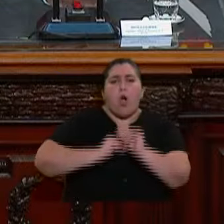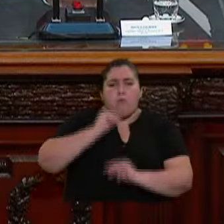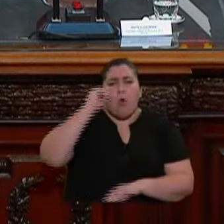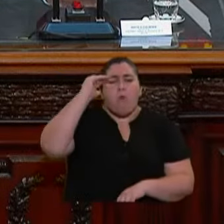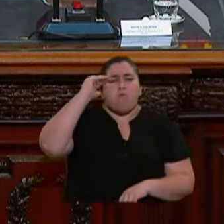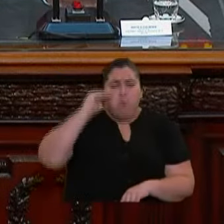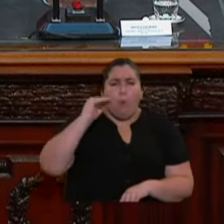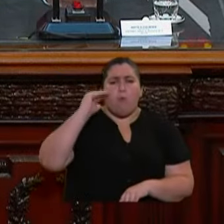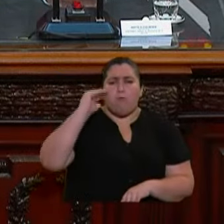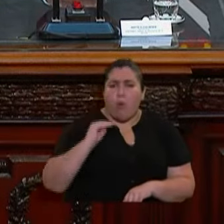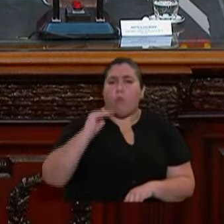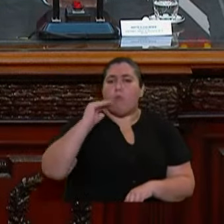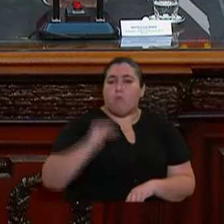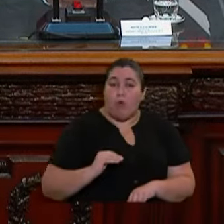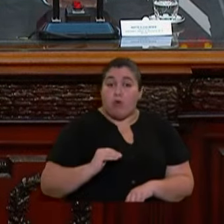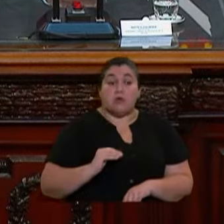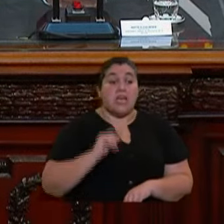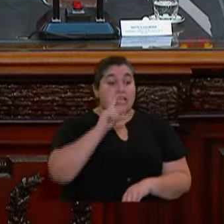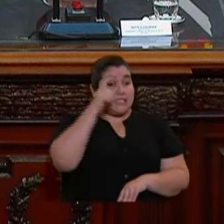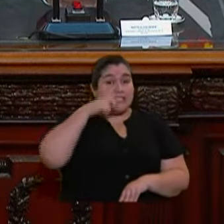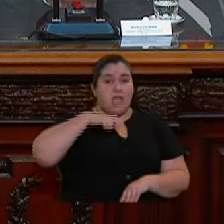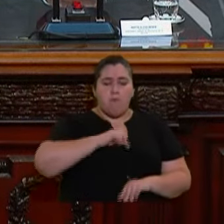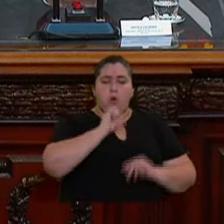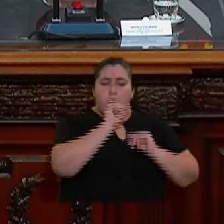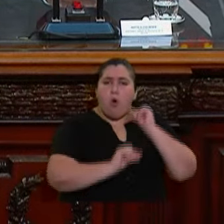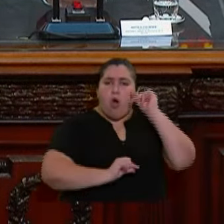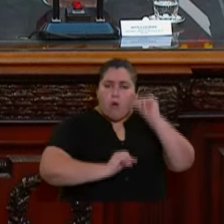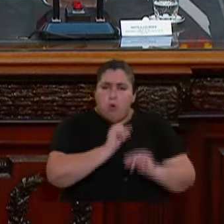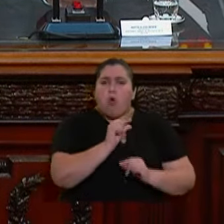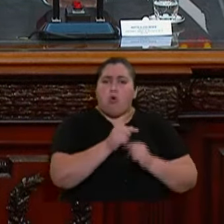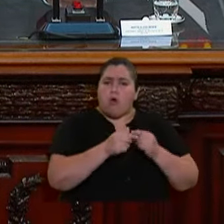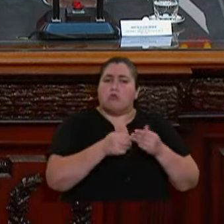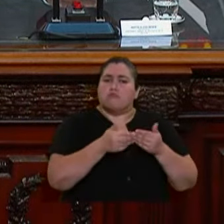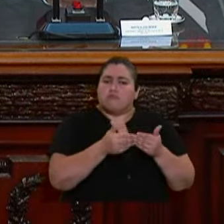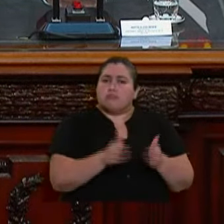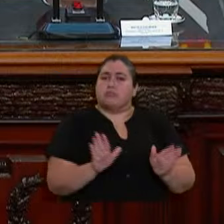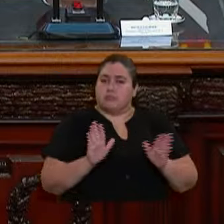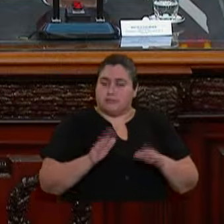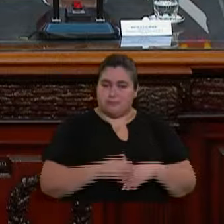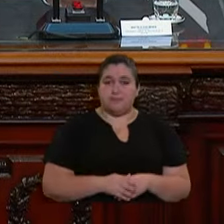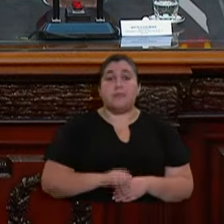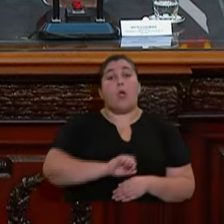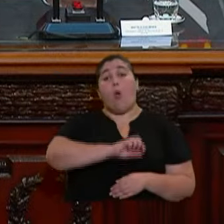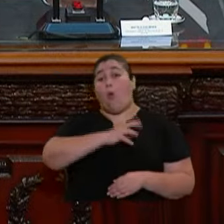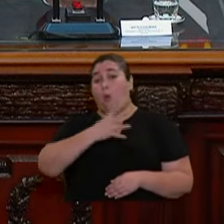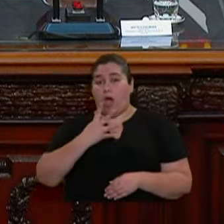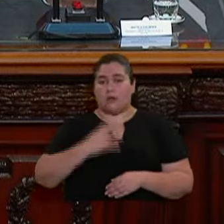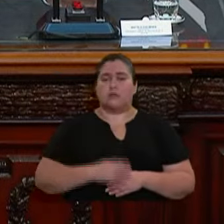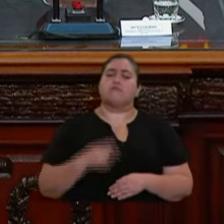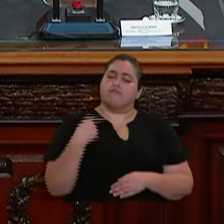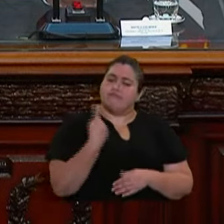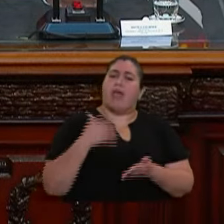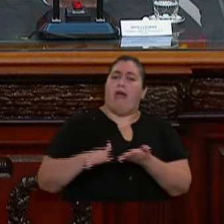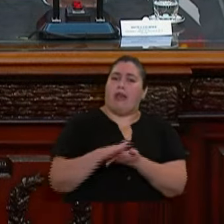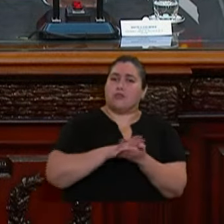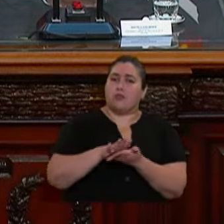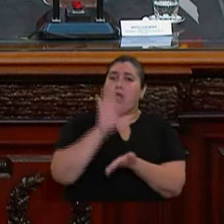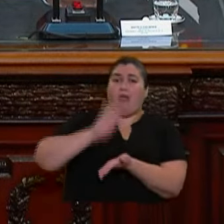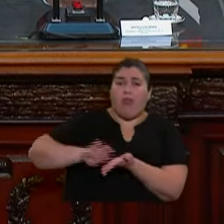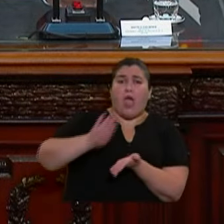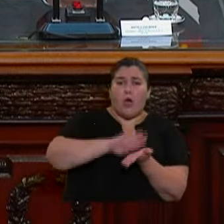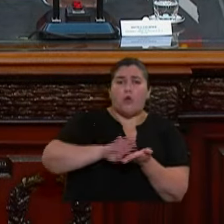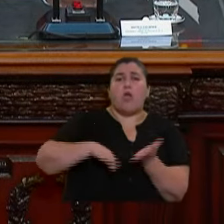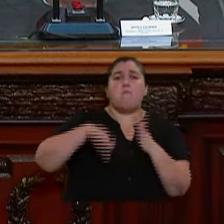fuertemente y la salida del cepo estará cada vez más cerca. Cuarto, hemos podido resolver el problema de la deuda de